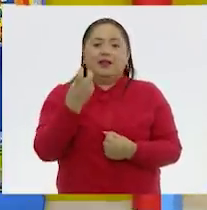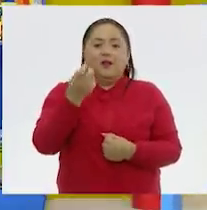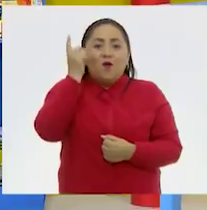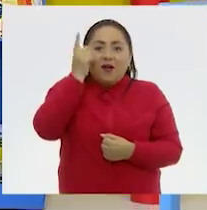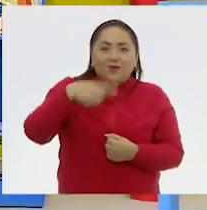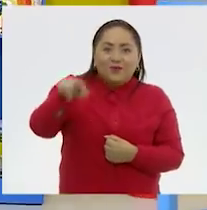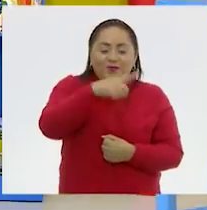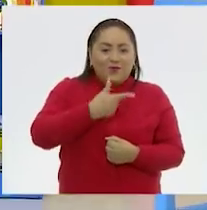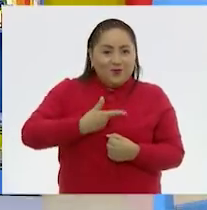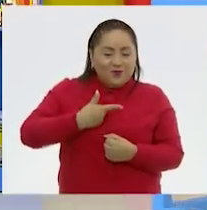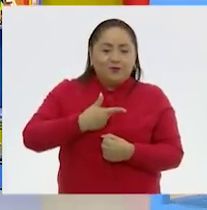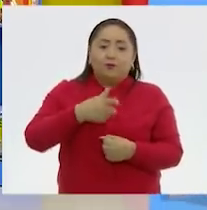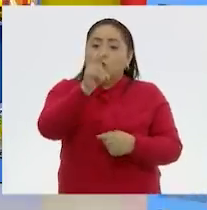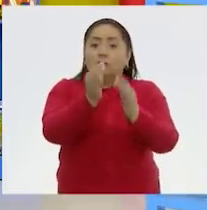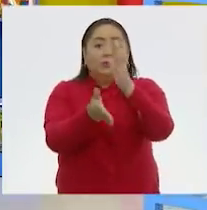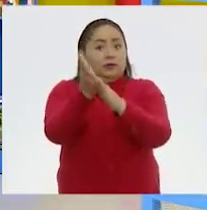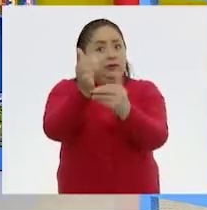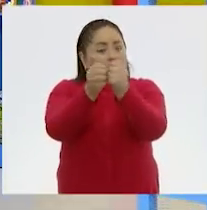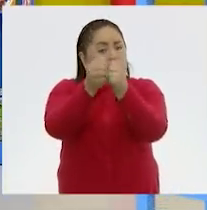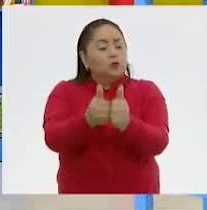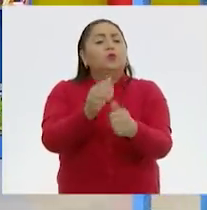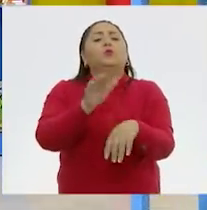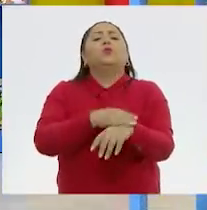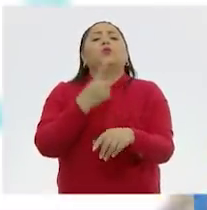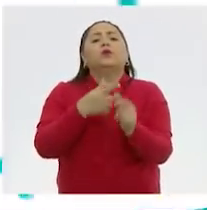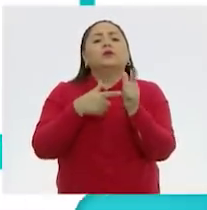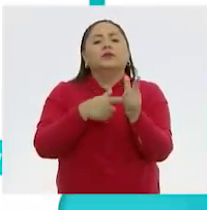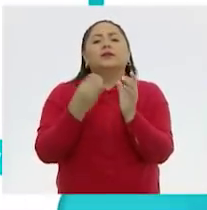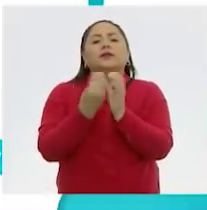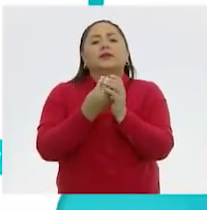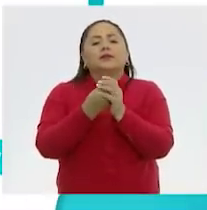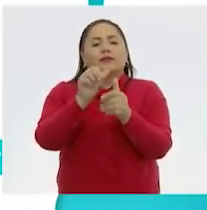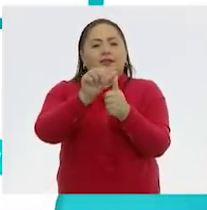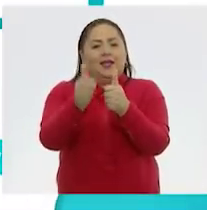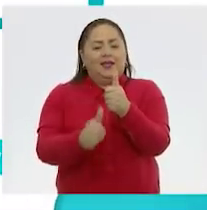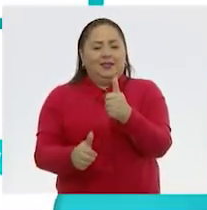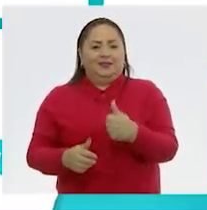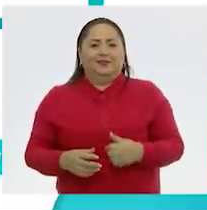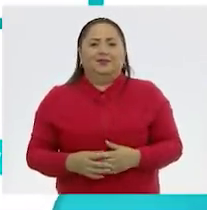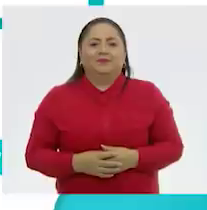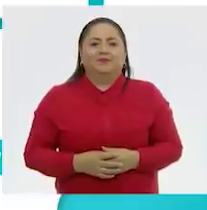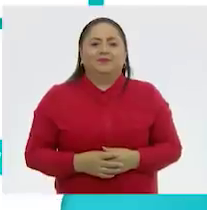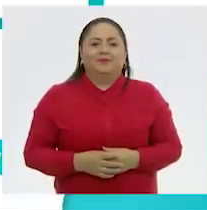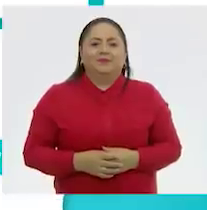como nosotros. No te vayas de tu lugar porque continuamos con la clase de artes.